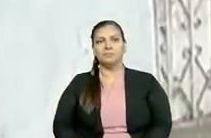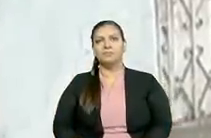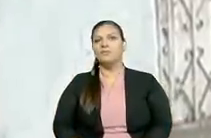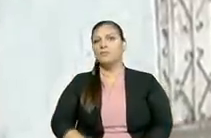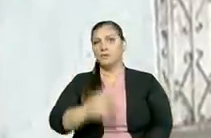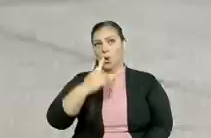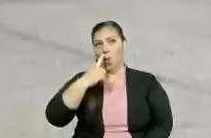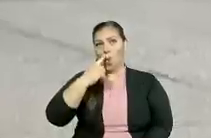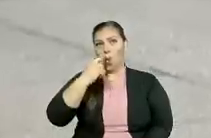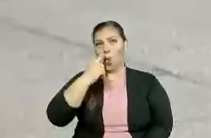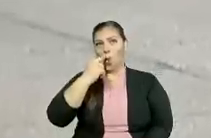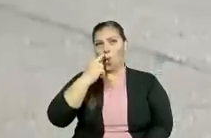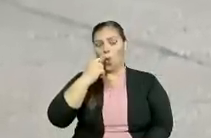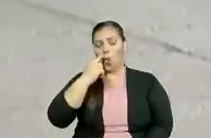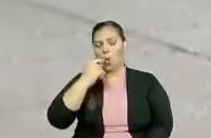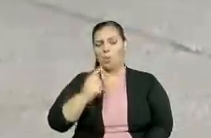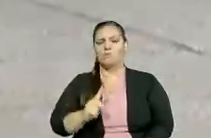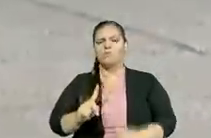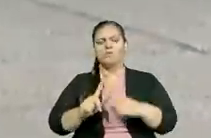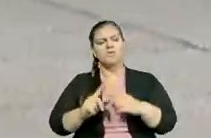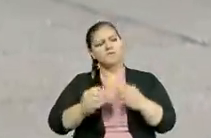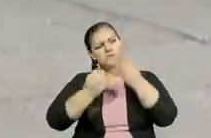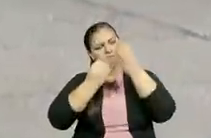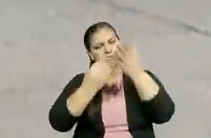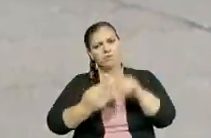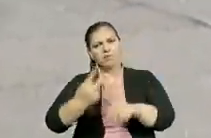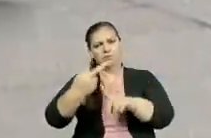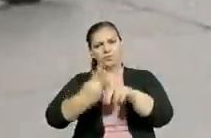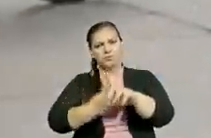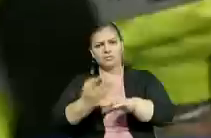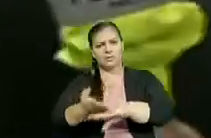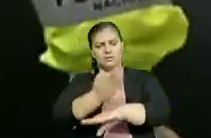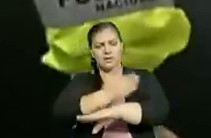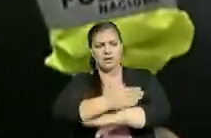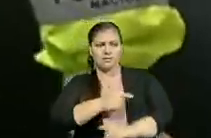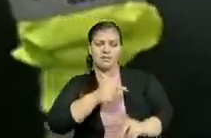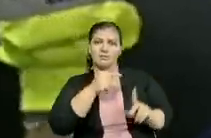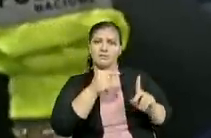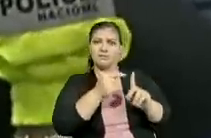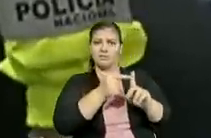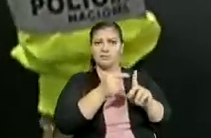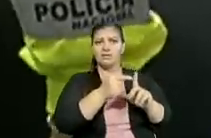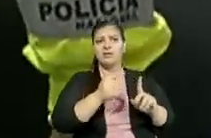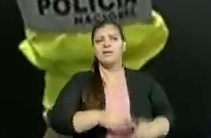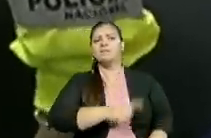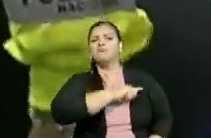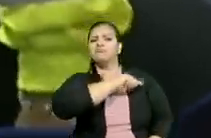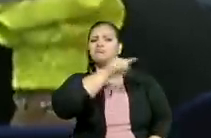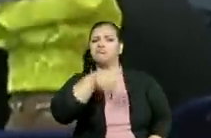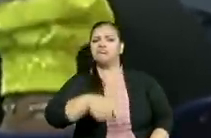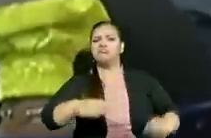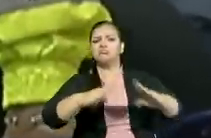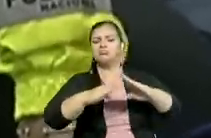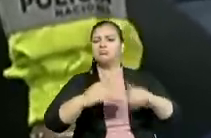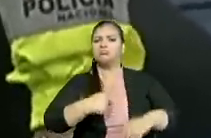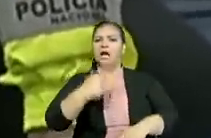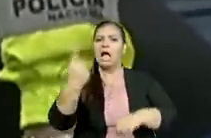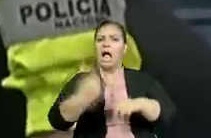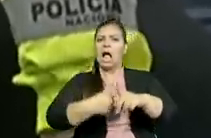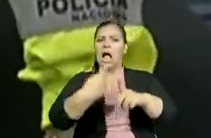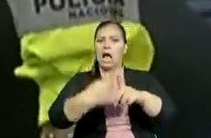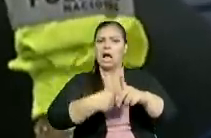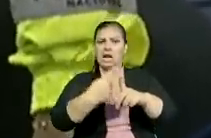donde ocurrió el crimen recordó que la joven acusada llegó recién hace 2 meses a vivir en ese lugar, junto a